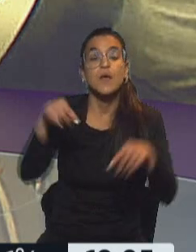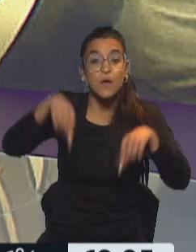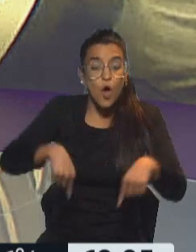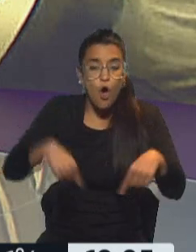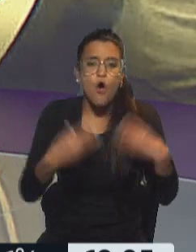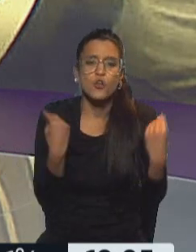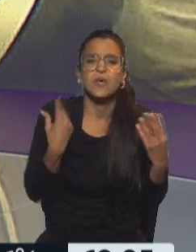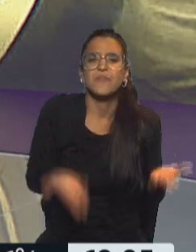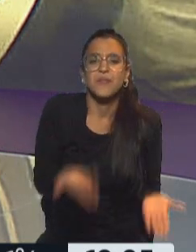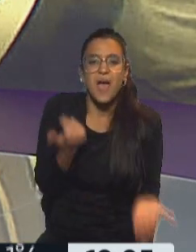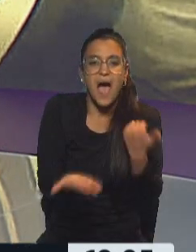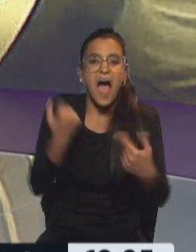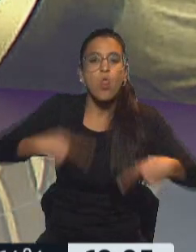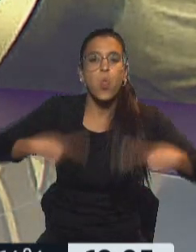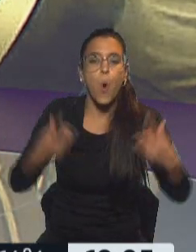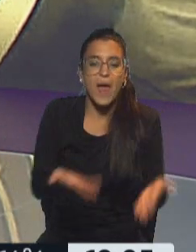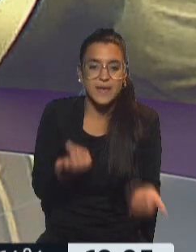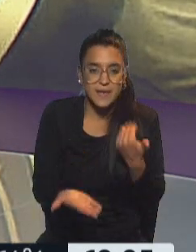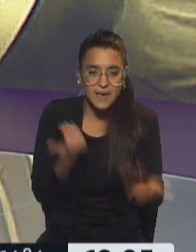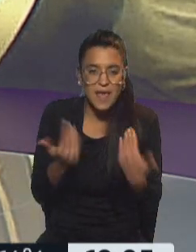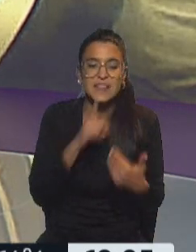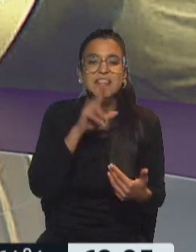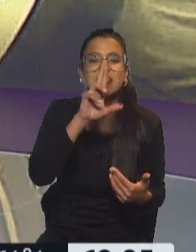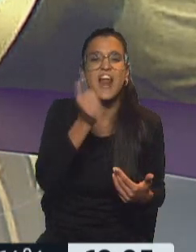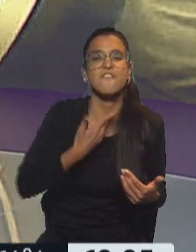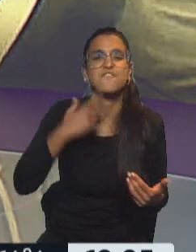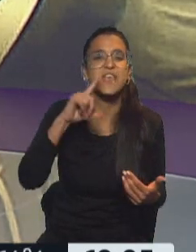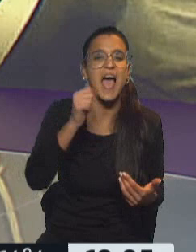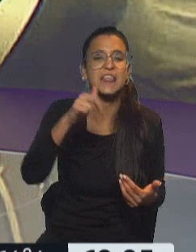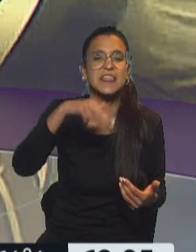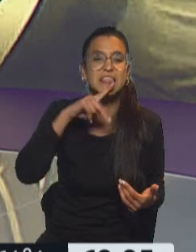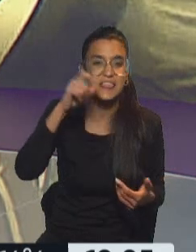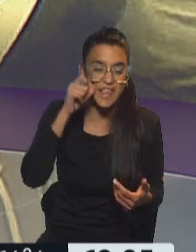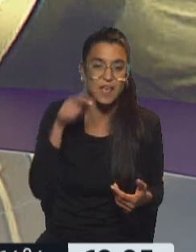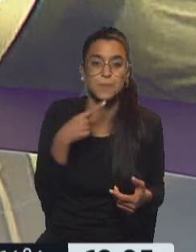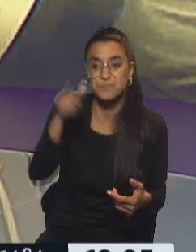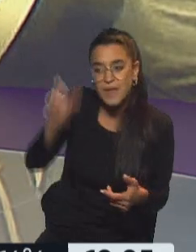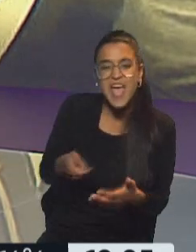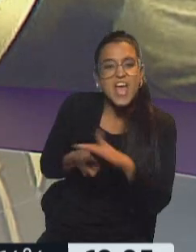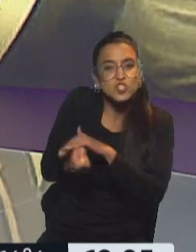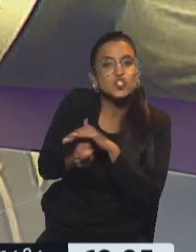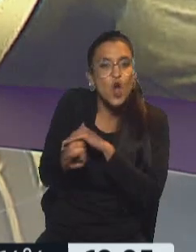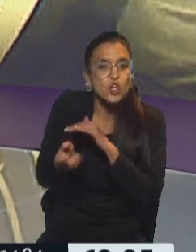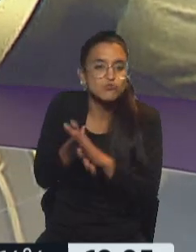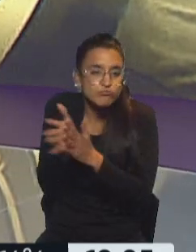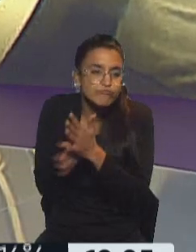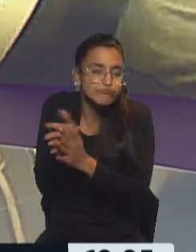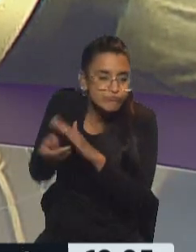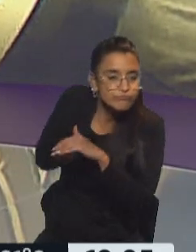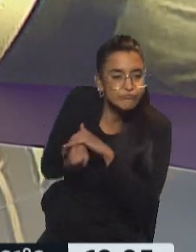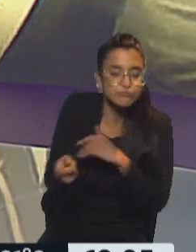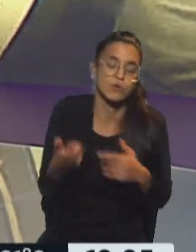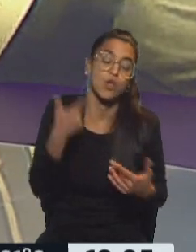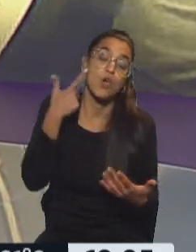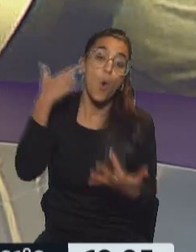el despachante de aduana, Gabriel Traficante, a quien D'Alessio habría extorsionó, esto lo comprobó la justicia y